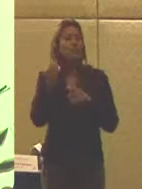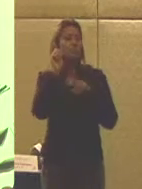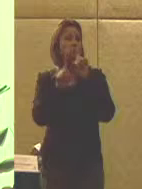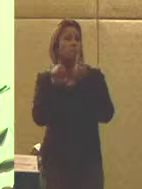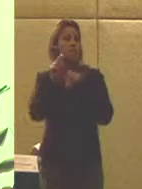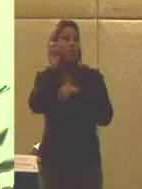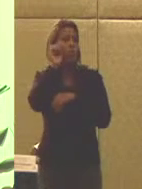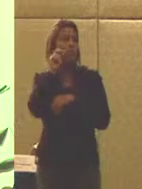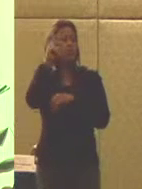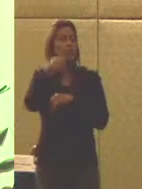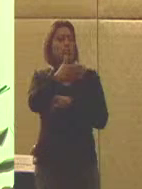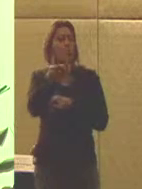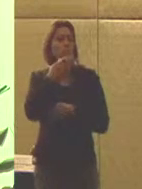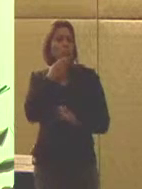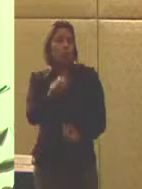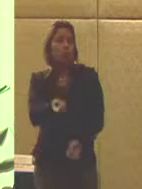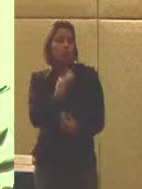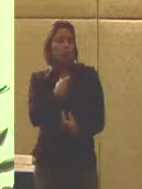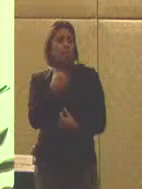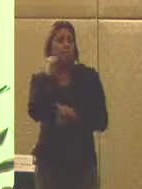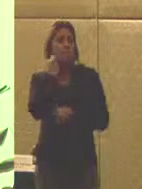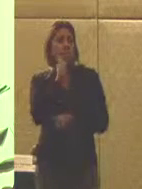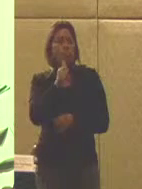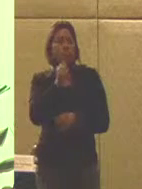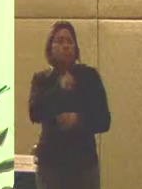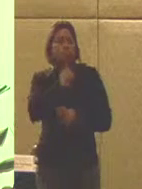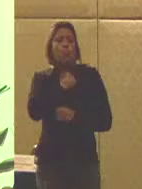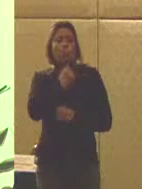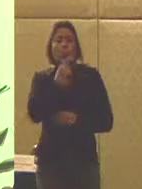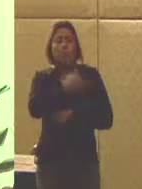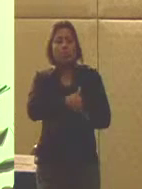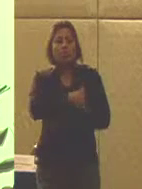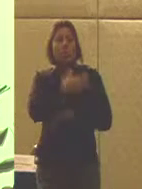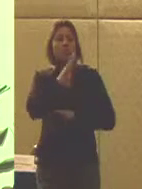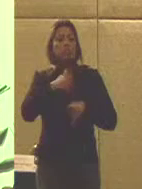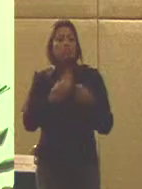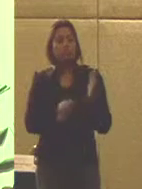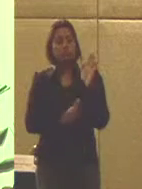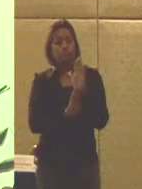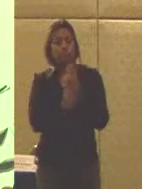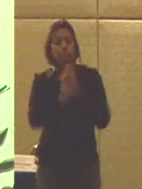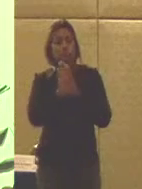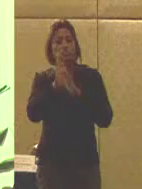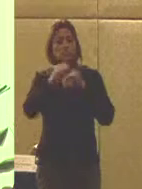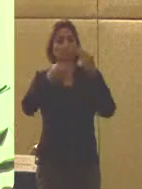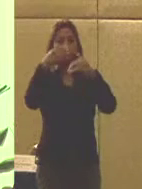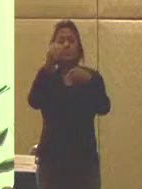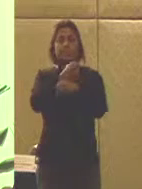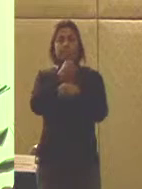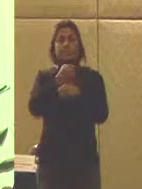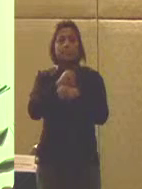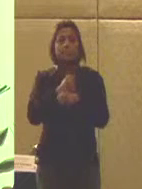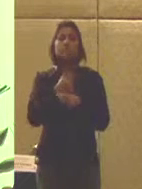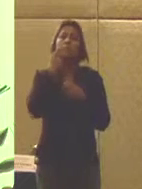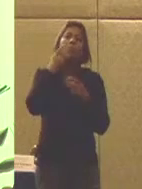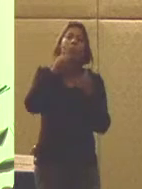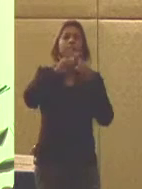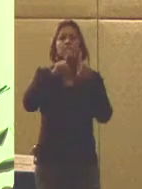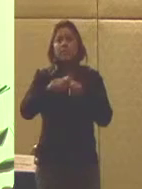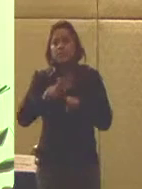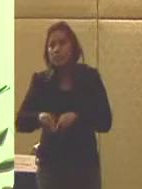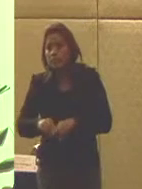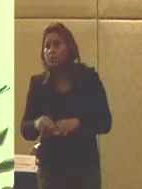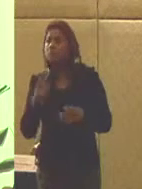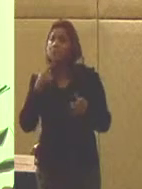opinión de los propios países acerca de los avances en relación a una cantidad de variables de cada uno de